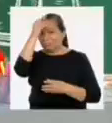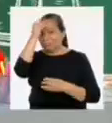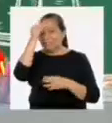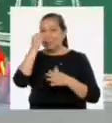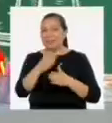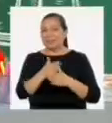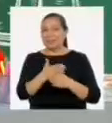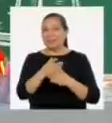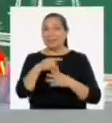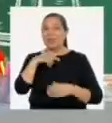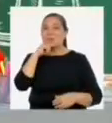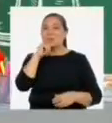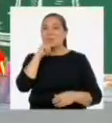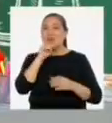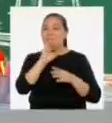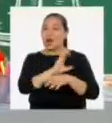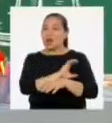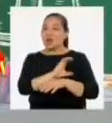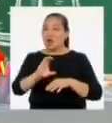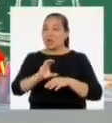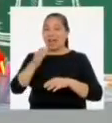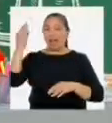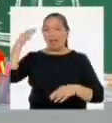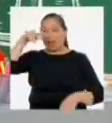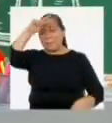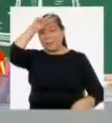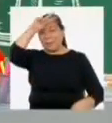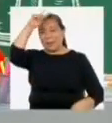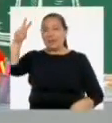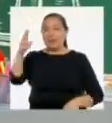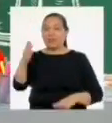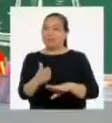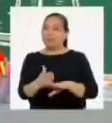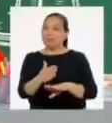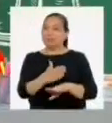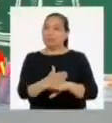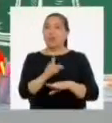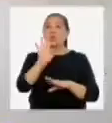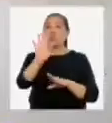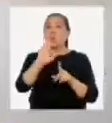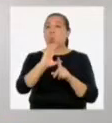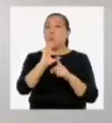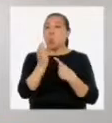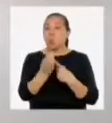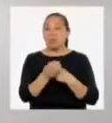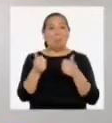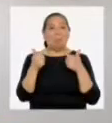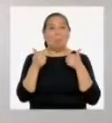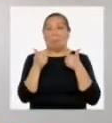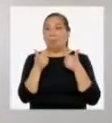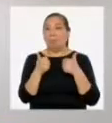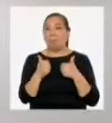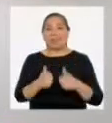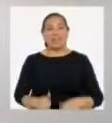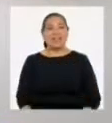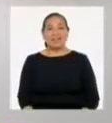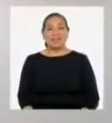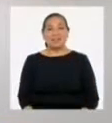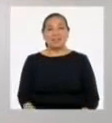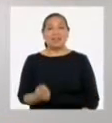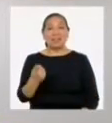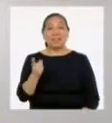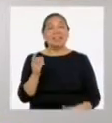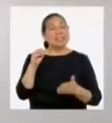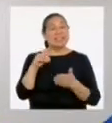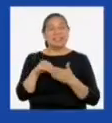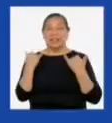aprendiendo sobre la participación de las mujeres de la costa norte del antiguo Perú en el desarrollo de sus culturas. Excelente, Rodrigo. Por